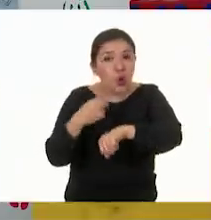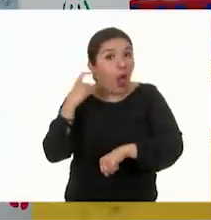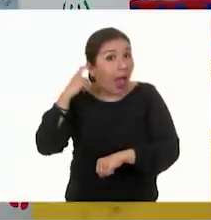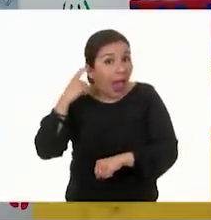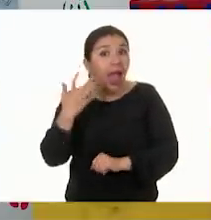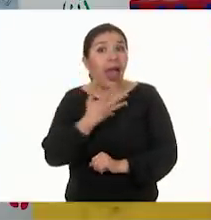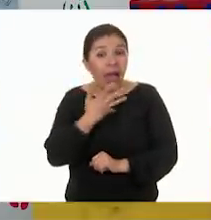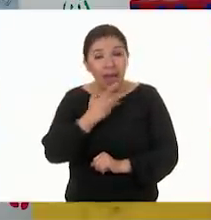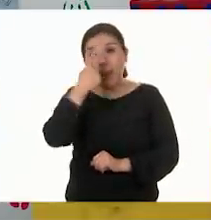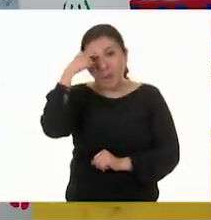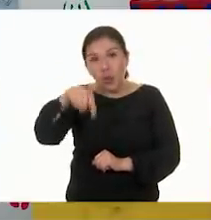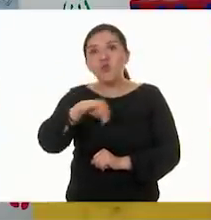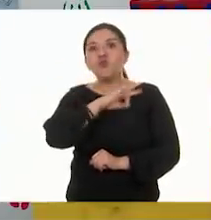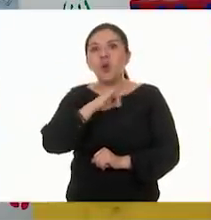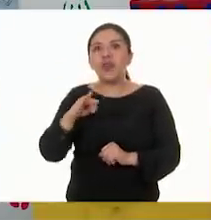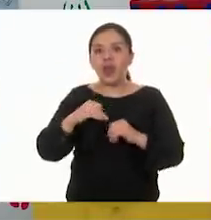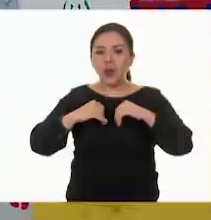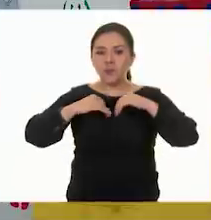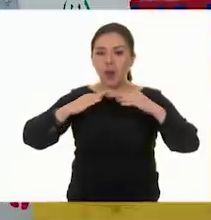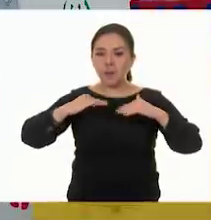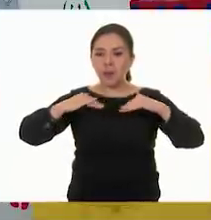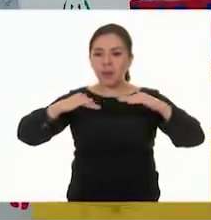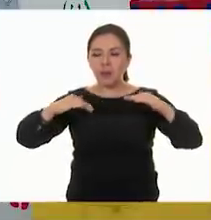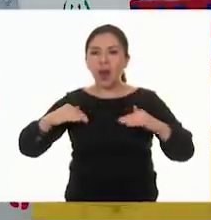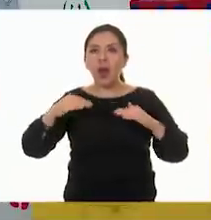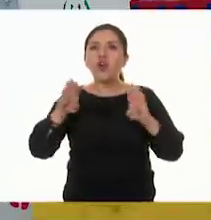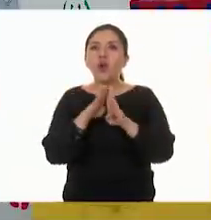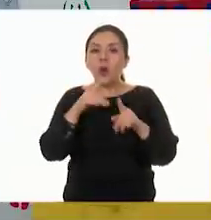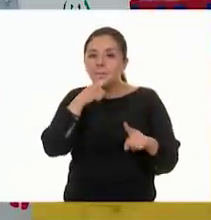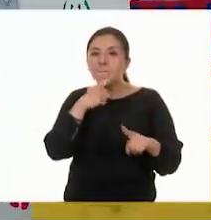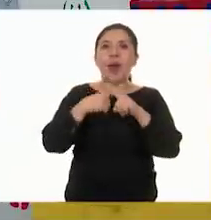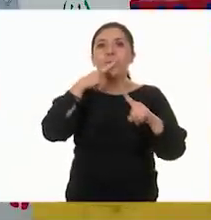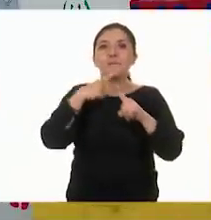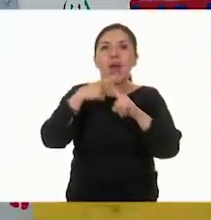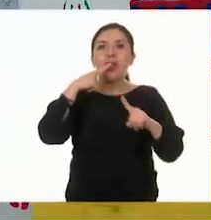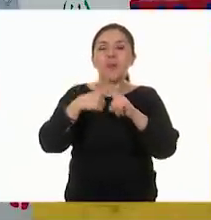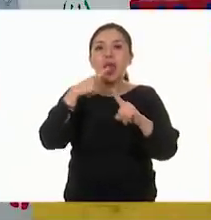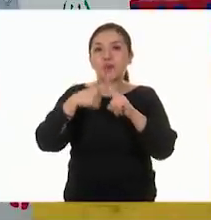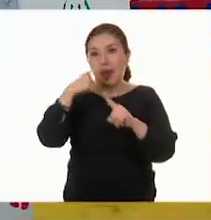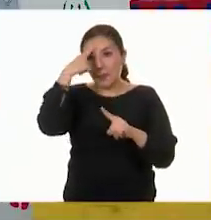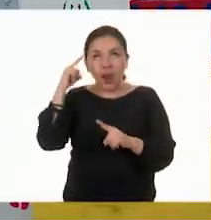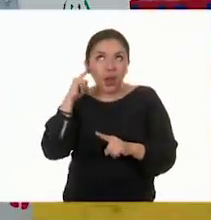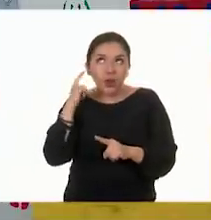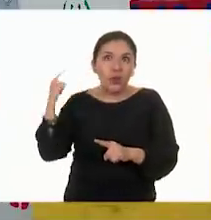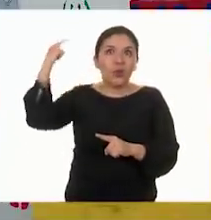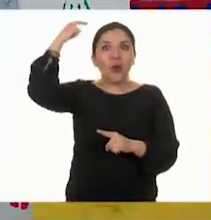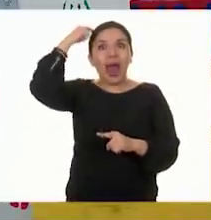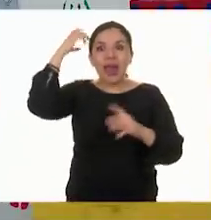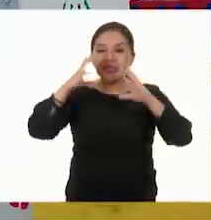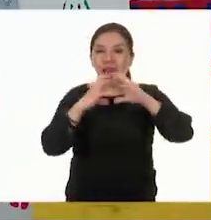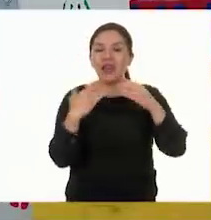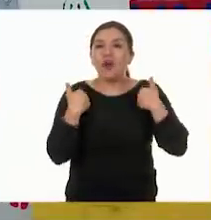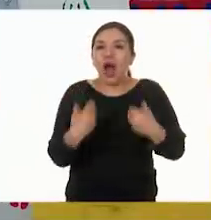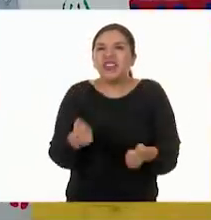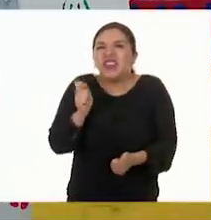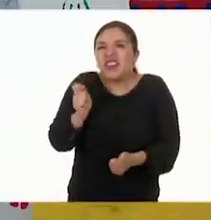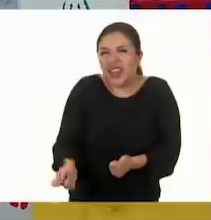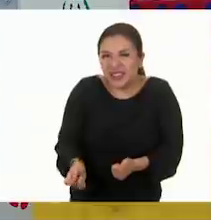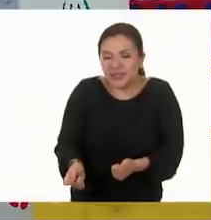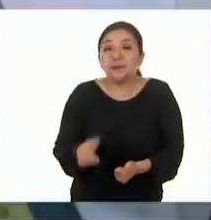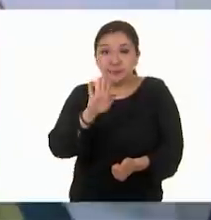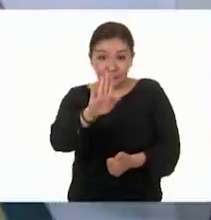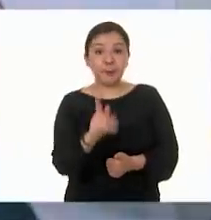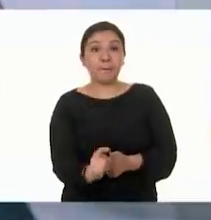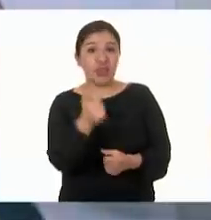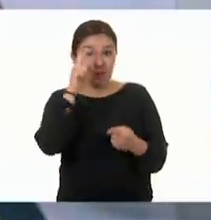lo que permite que se mueva, que al vibrar reciban y pasen esa vibración al cerebro para que lo interprete. El